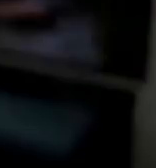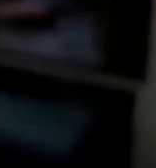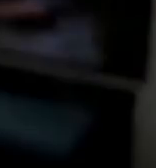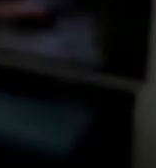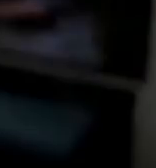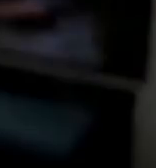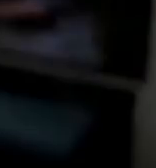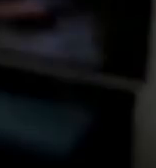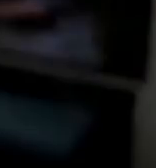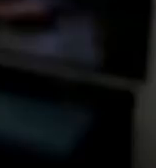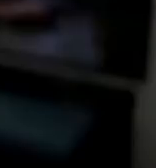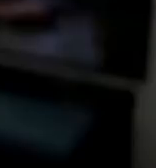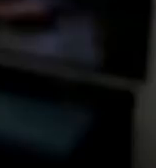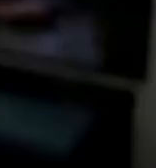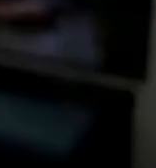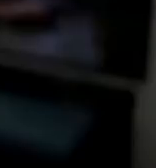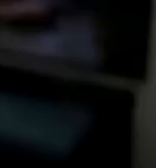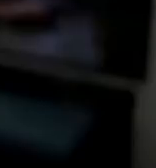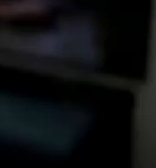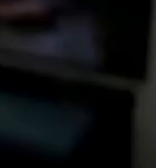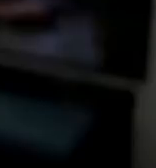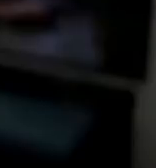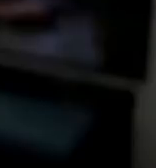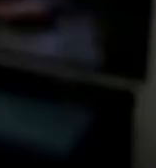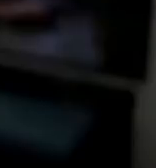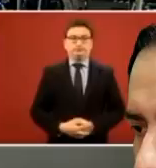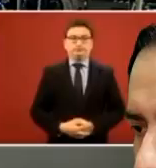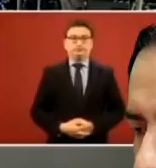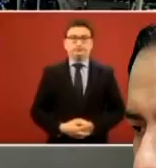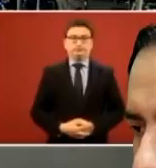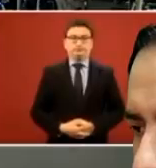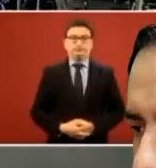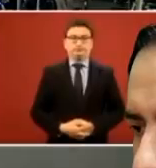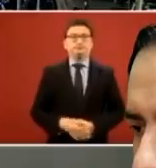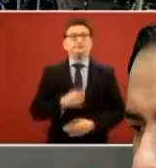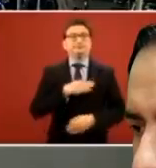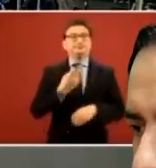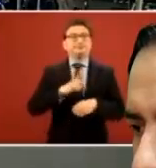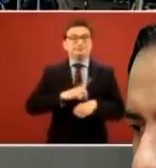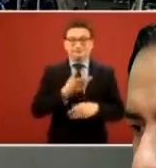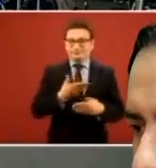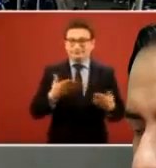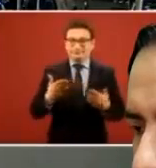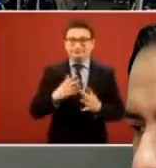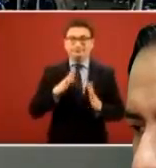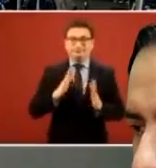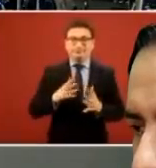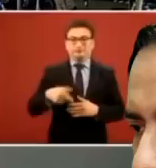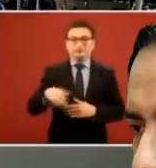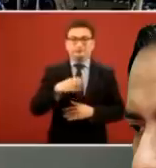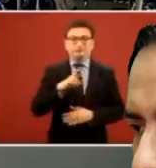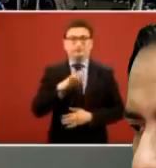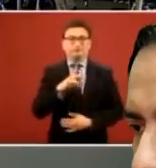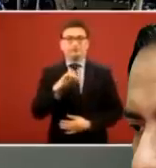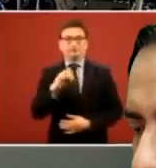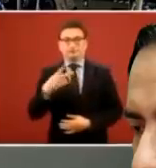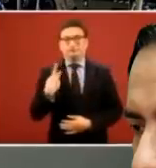sobre todo las ganancias que se están llevando los gasolineros buenos días ahora estamos los dos tocayos